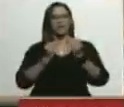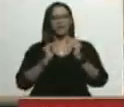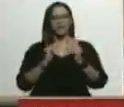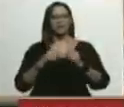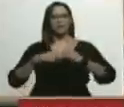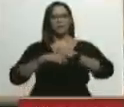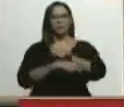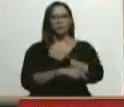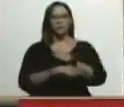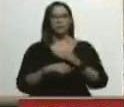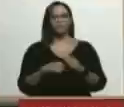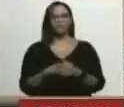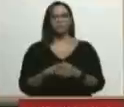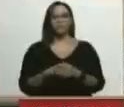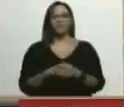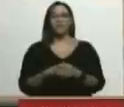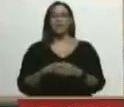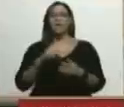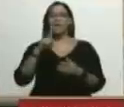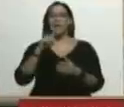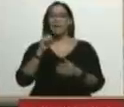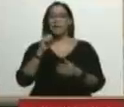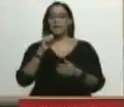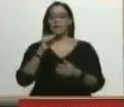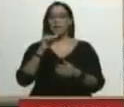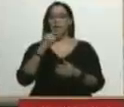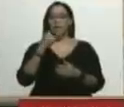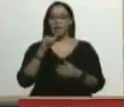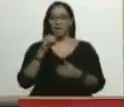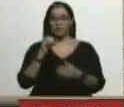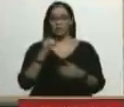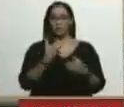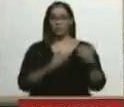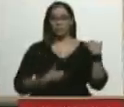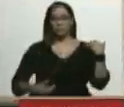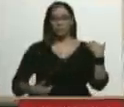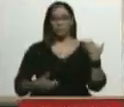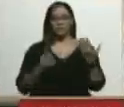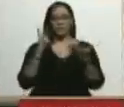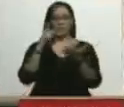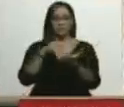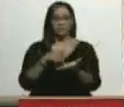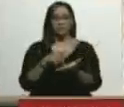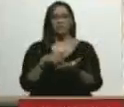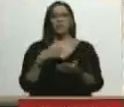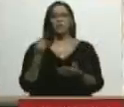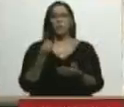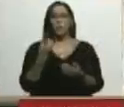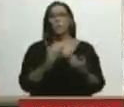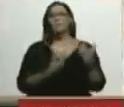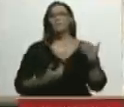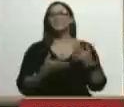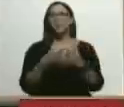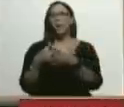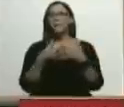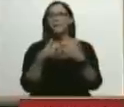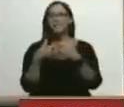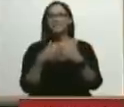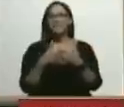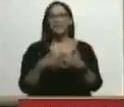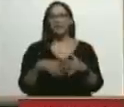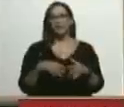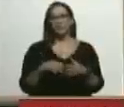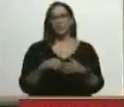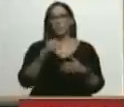lazo llega al gobierno como un presidente de los empresarios banquero él